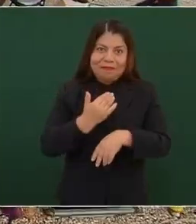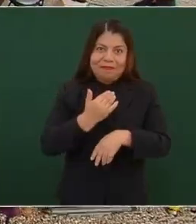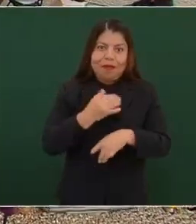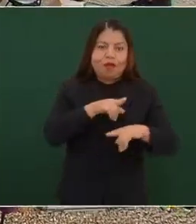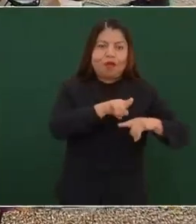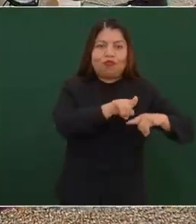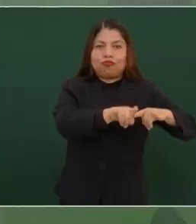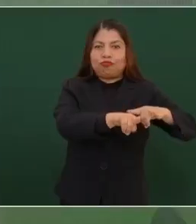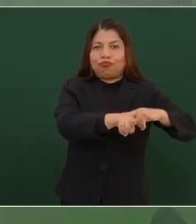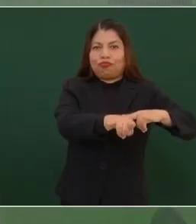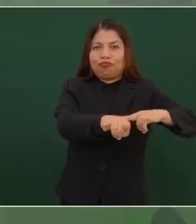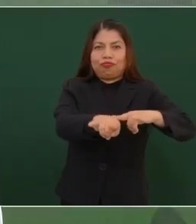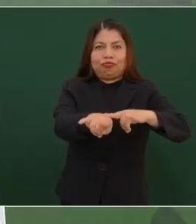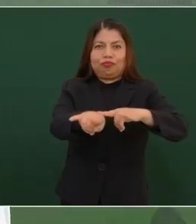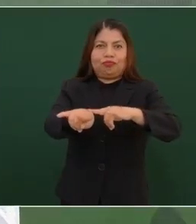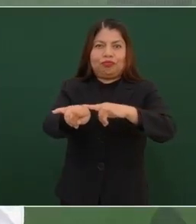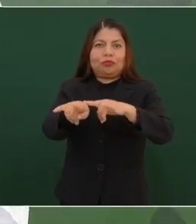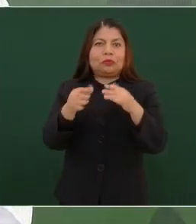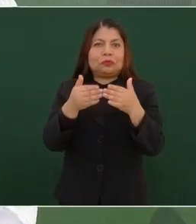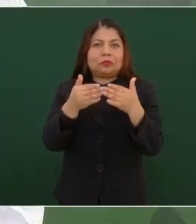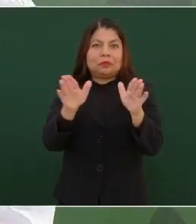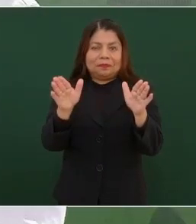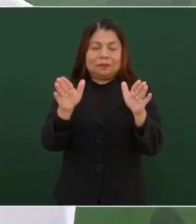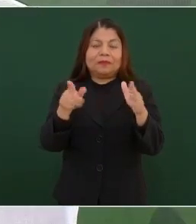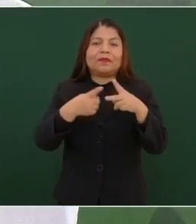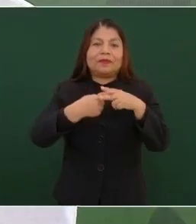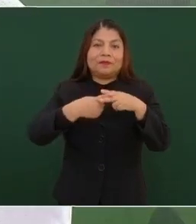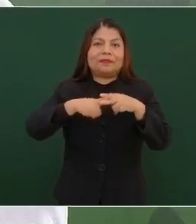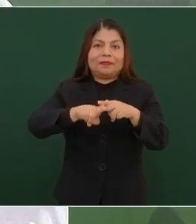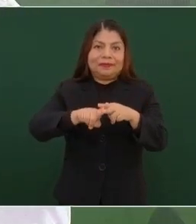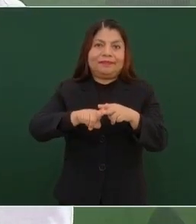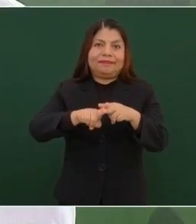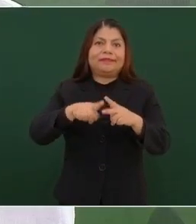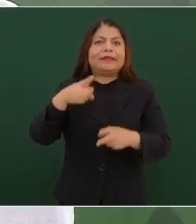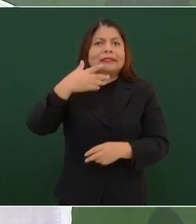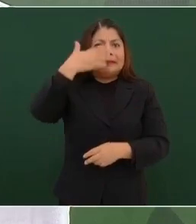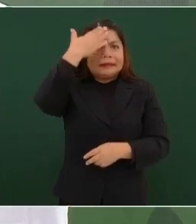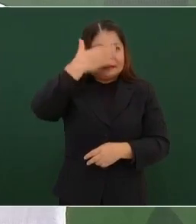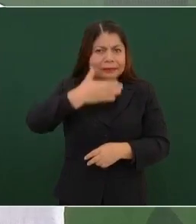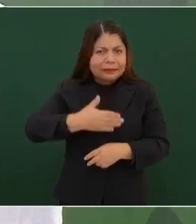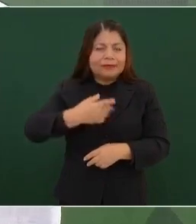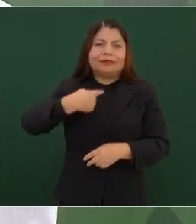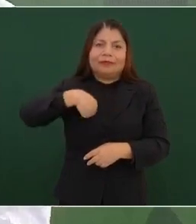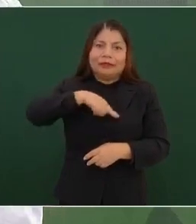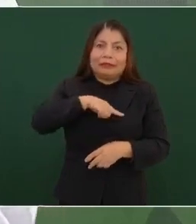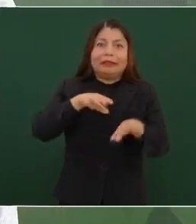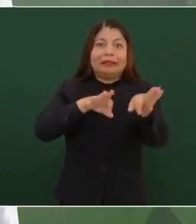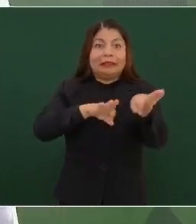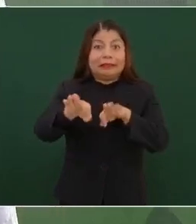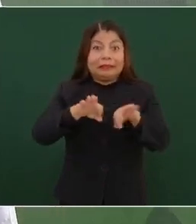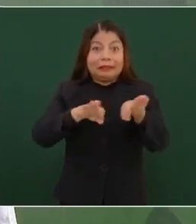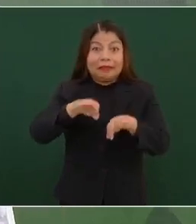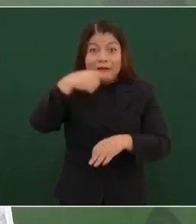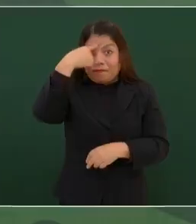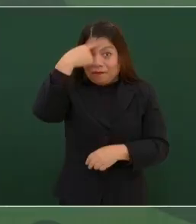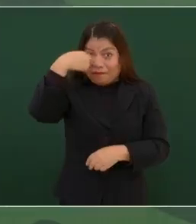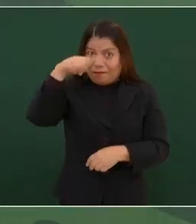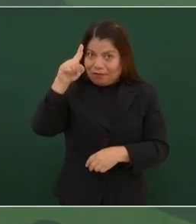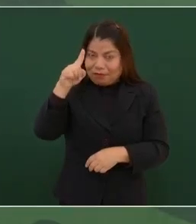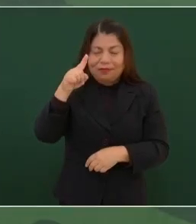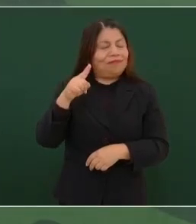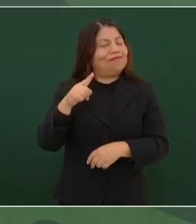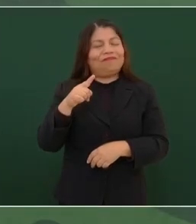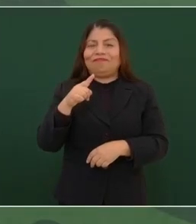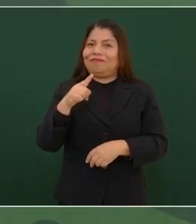Hay algunos retos, desafíos. Uno de ellos es que estamos construyendo y